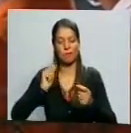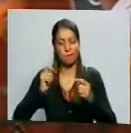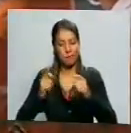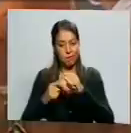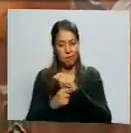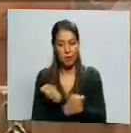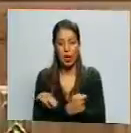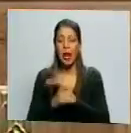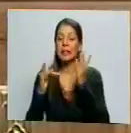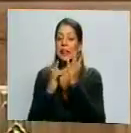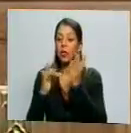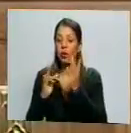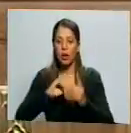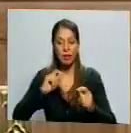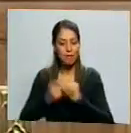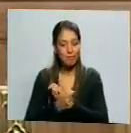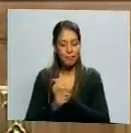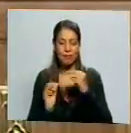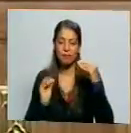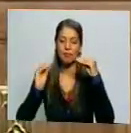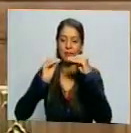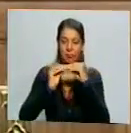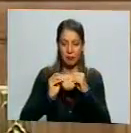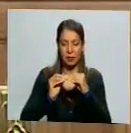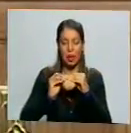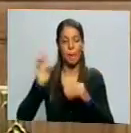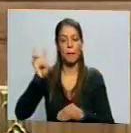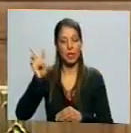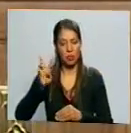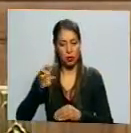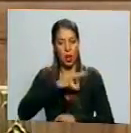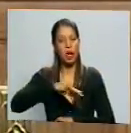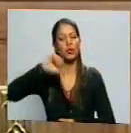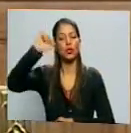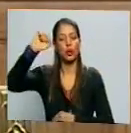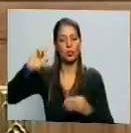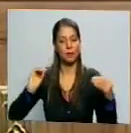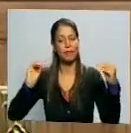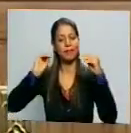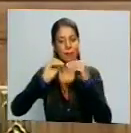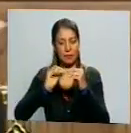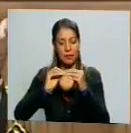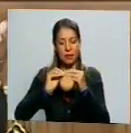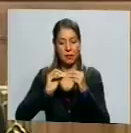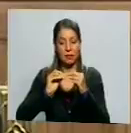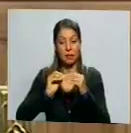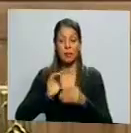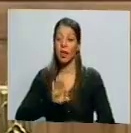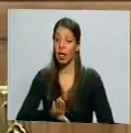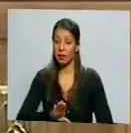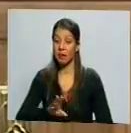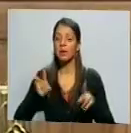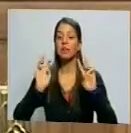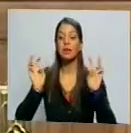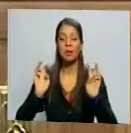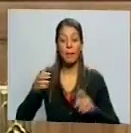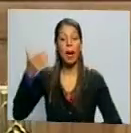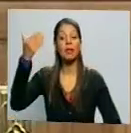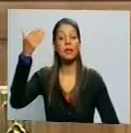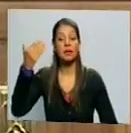punto de vista tecnológico acordes con el modelo de país que queremos. ¿Es o no un tema